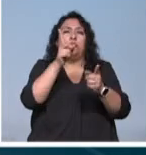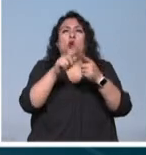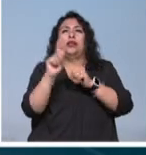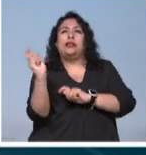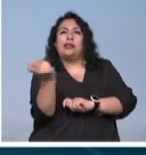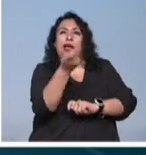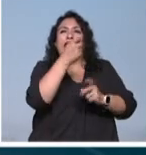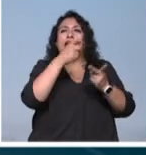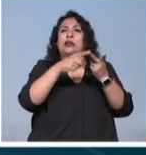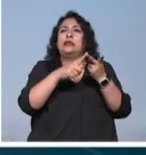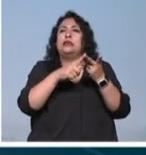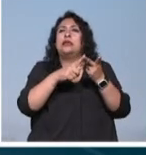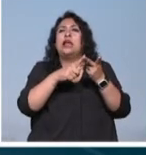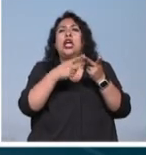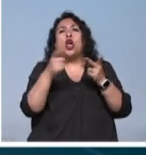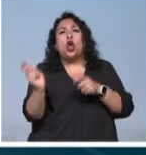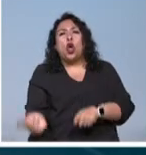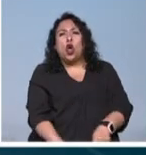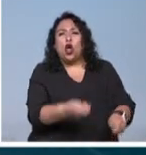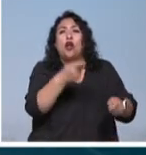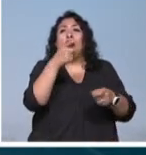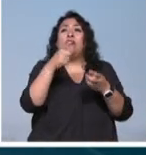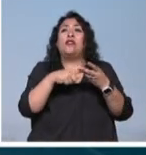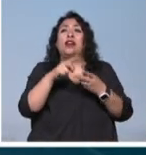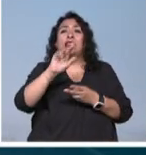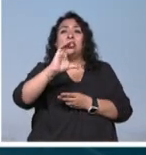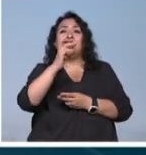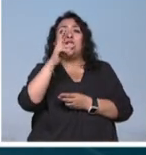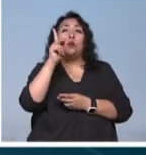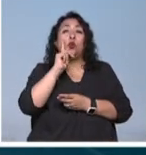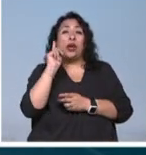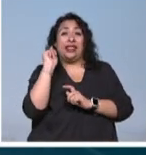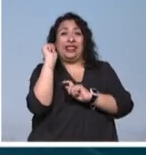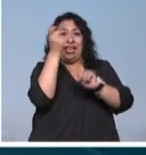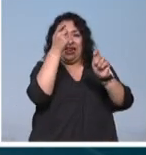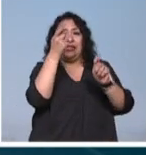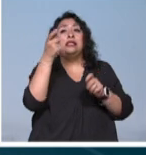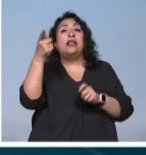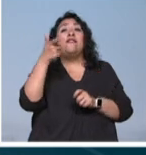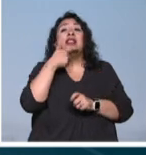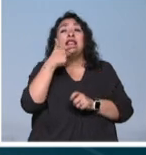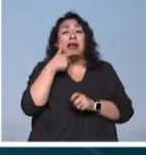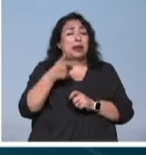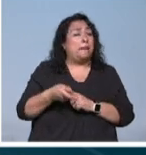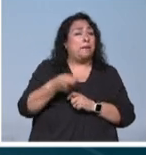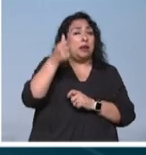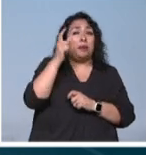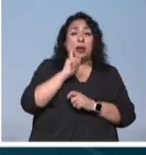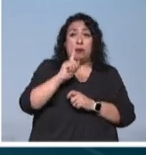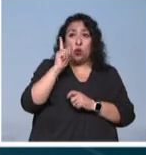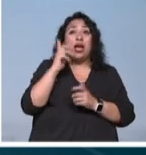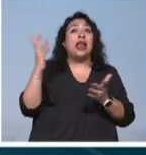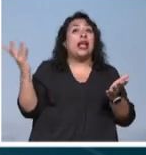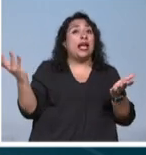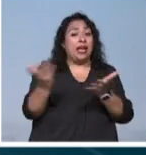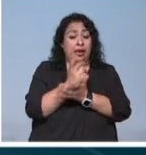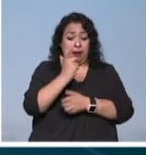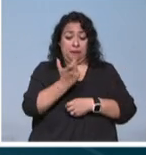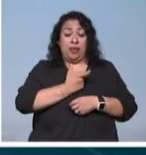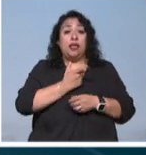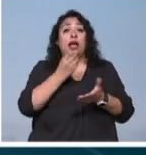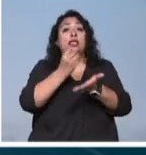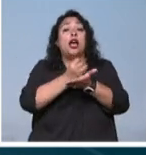tenis, vela y golf. Charlotte Cooper fue una tenista británica. Ella se convirtió en la primera mujer en ganar una medalla